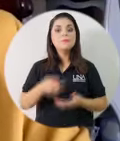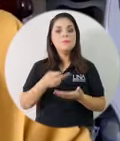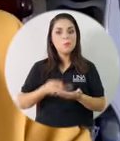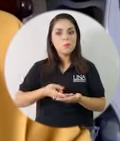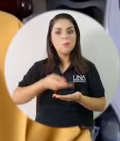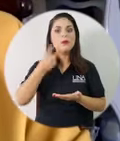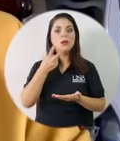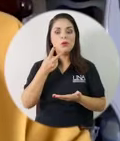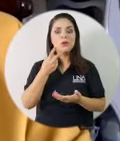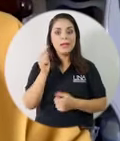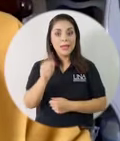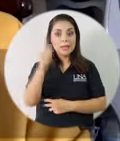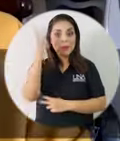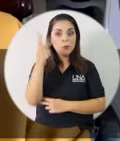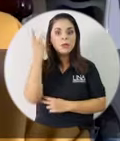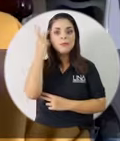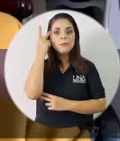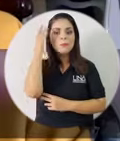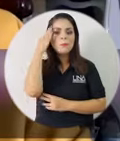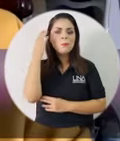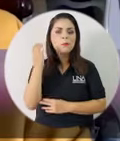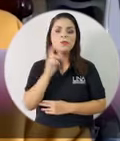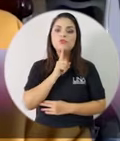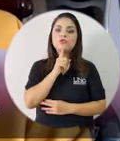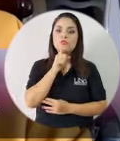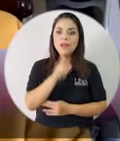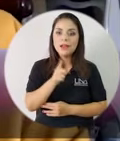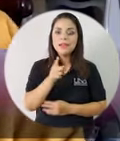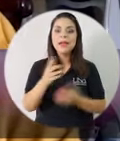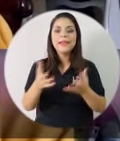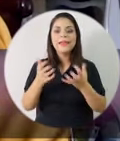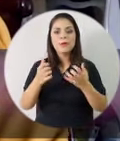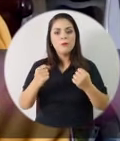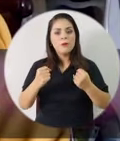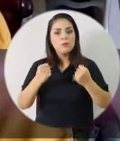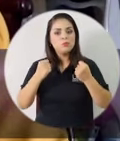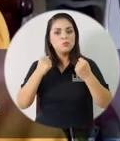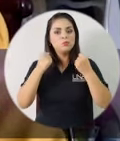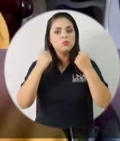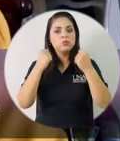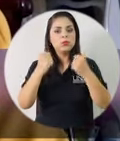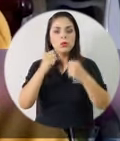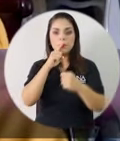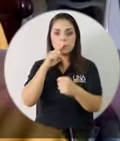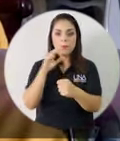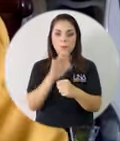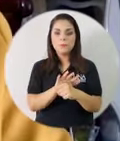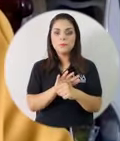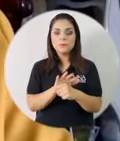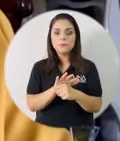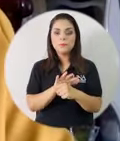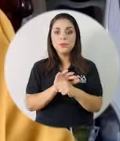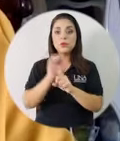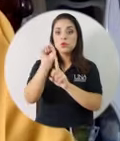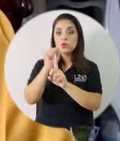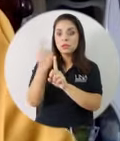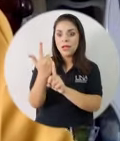Es muy valioso esta política porque en realidad lo que buscamos es fortalecer el